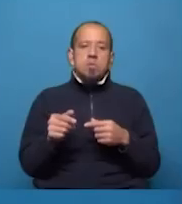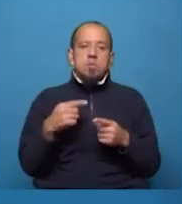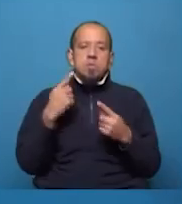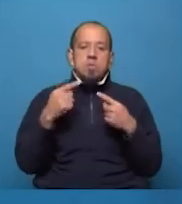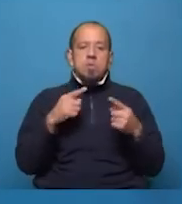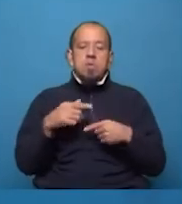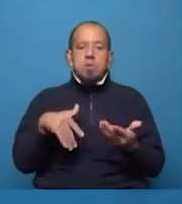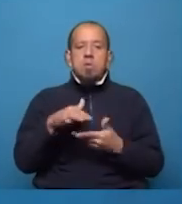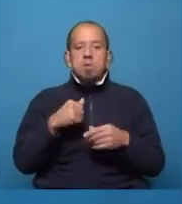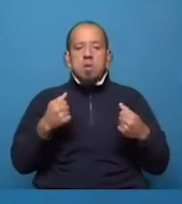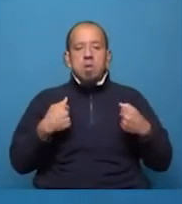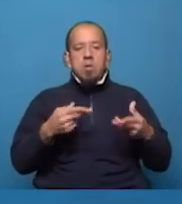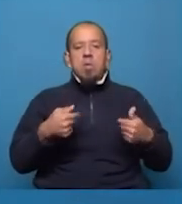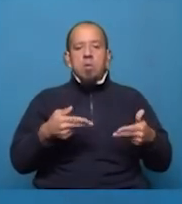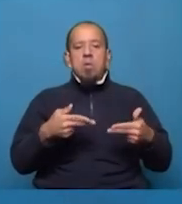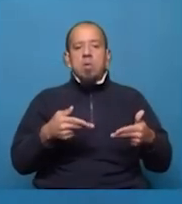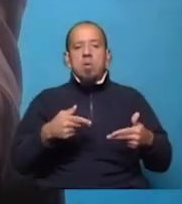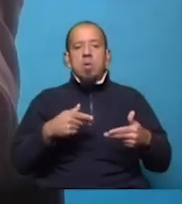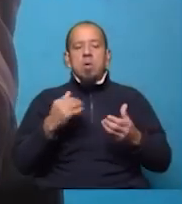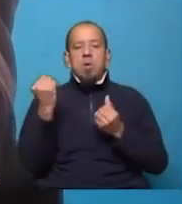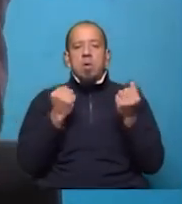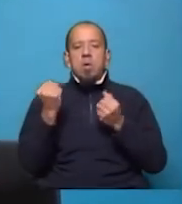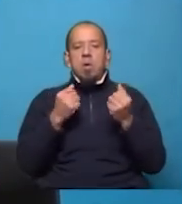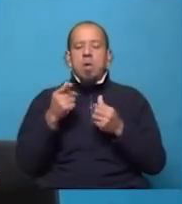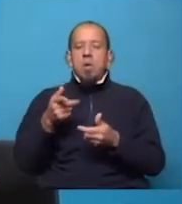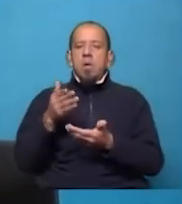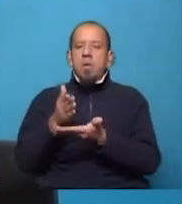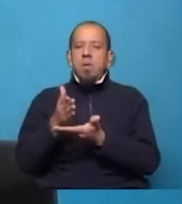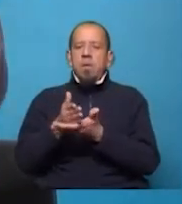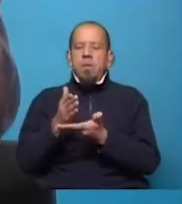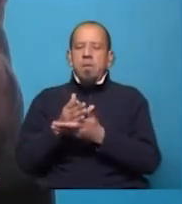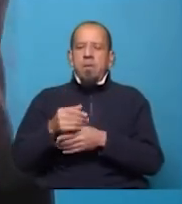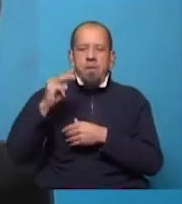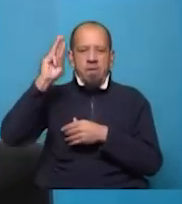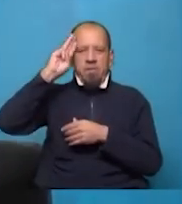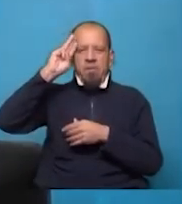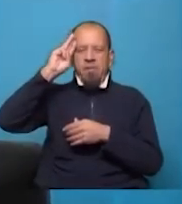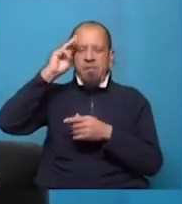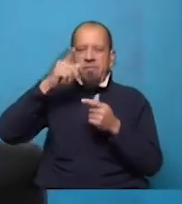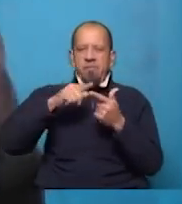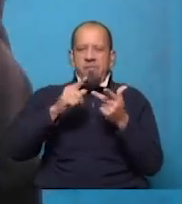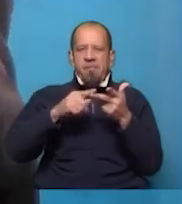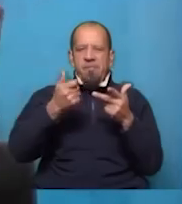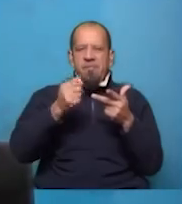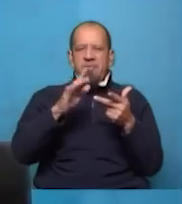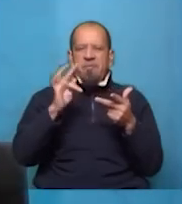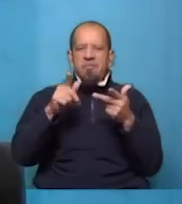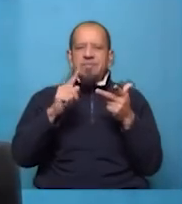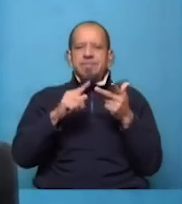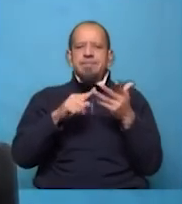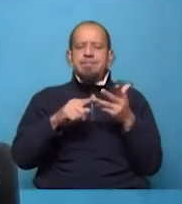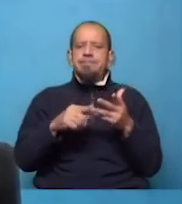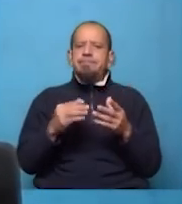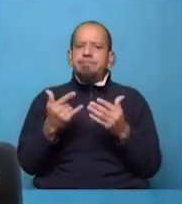este por ejemplo en el fútbol no es asesor económico de marini ríos en la auf Está también integrando el comité que está organizando el mundial